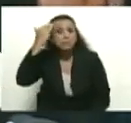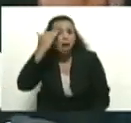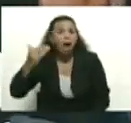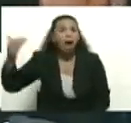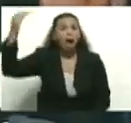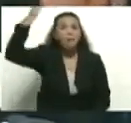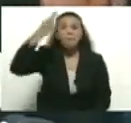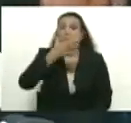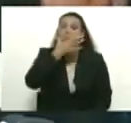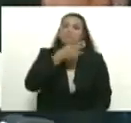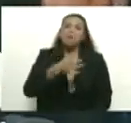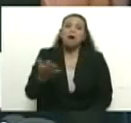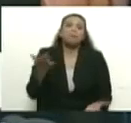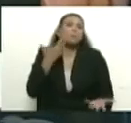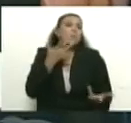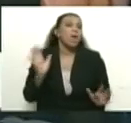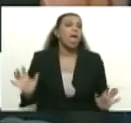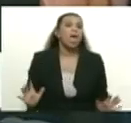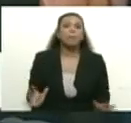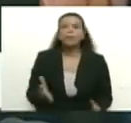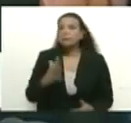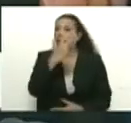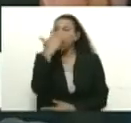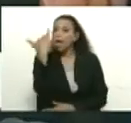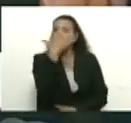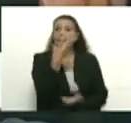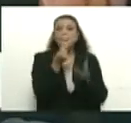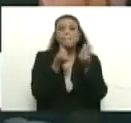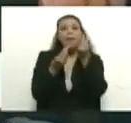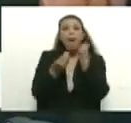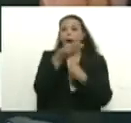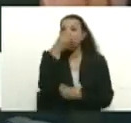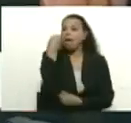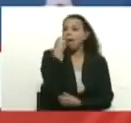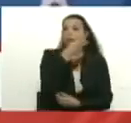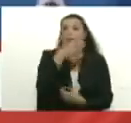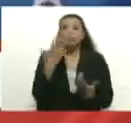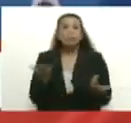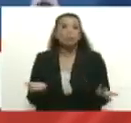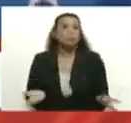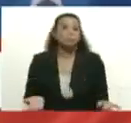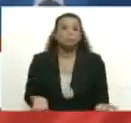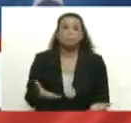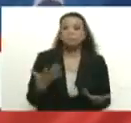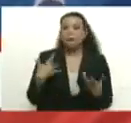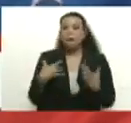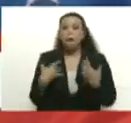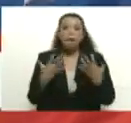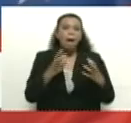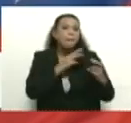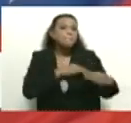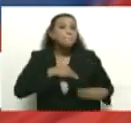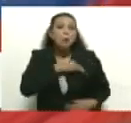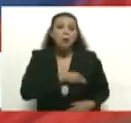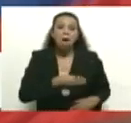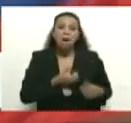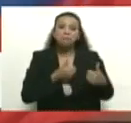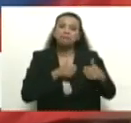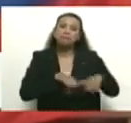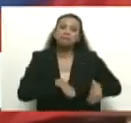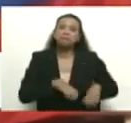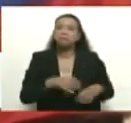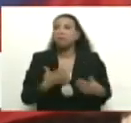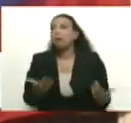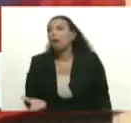porque es muy fácil caer en la tentación, uno, de desmoralizarse.